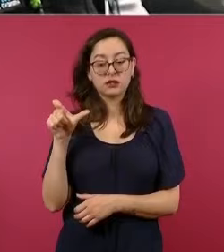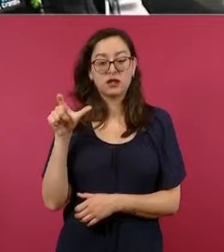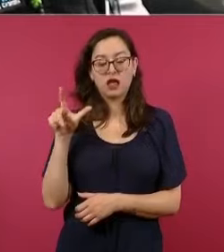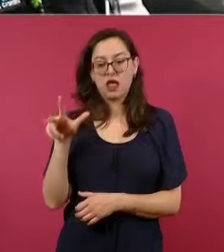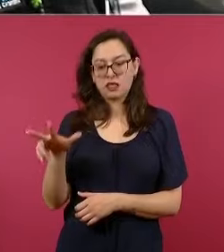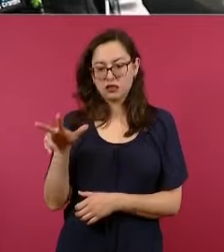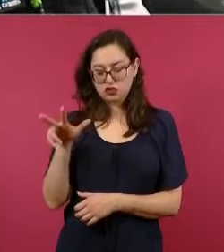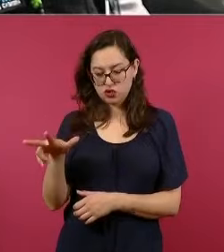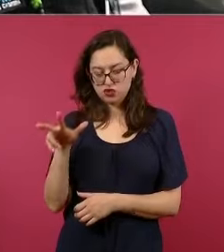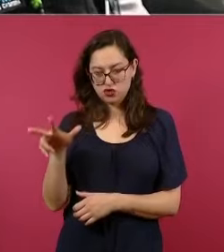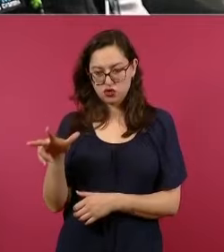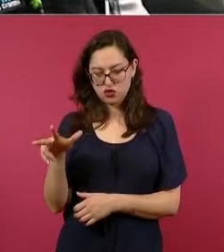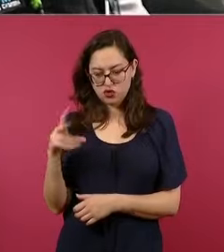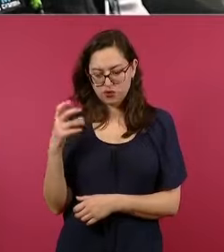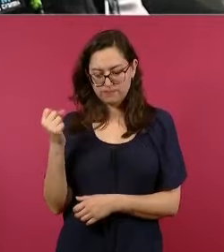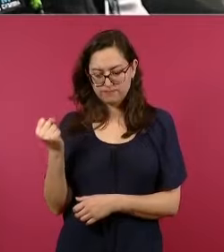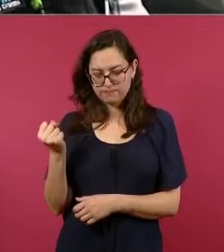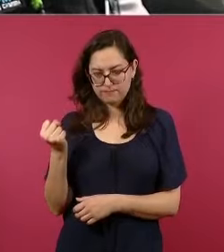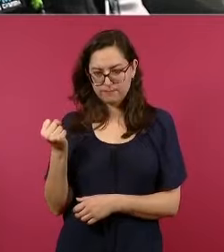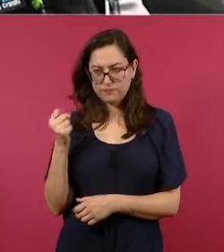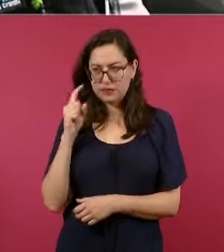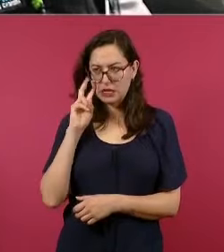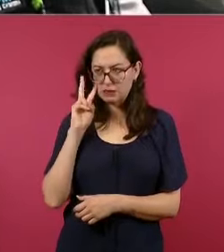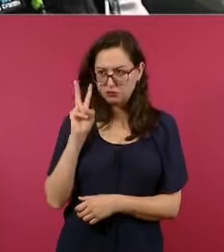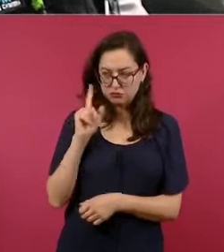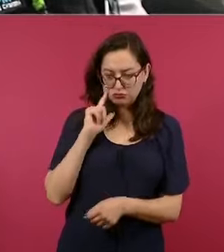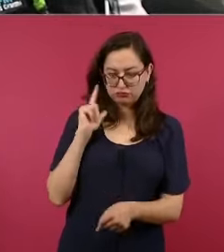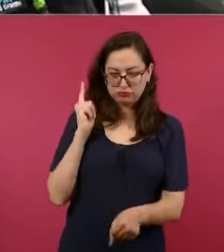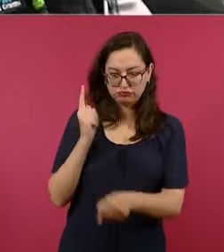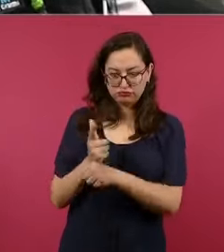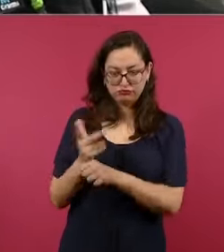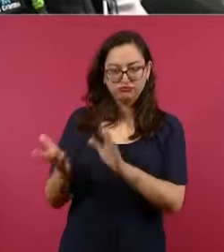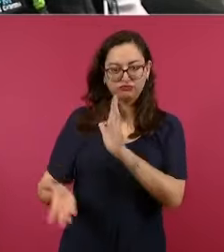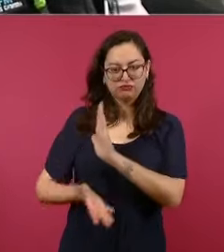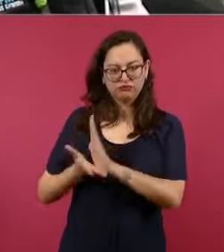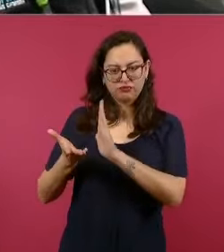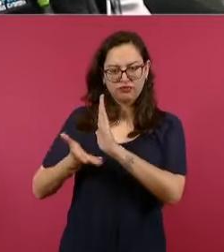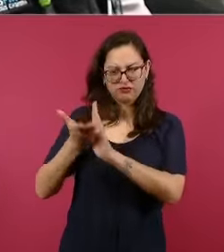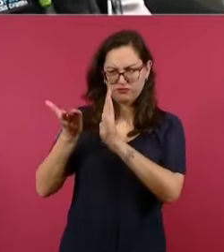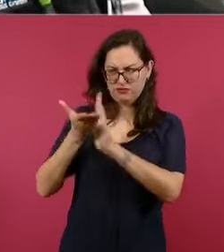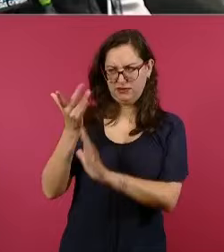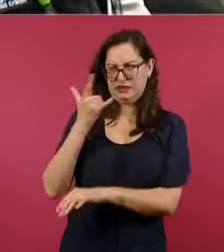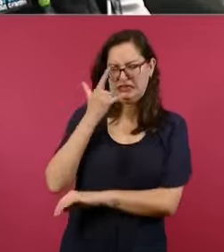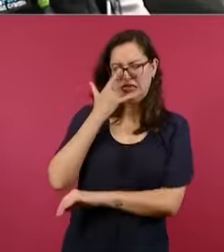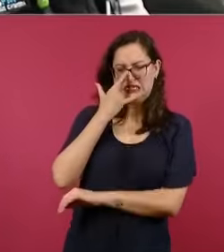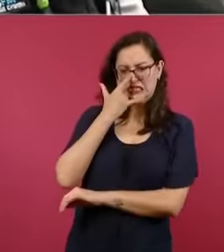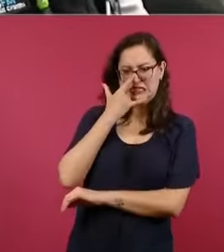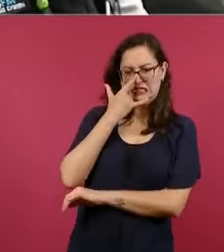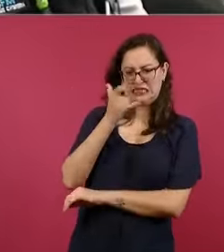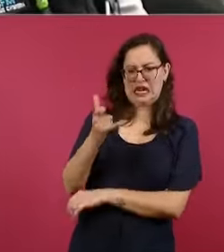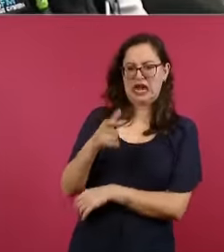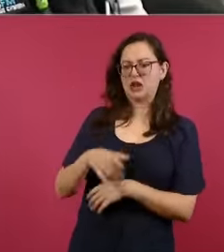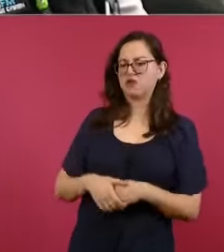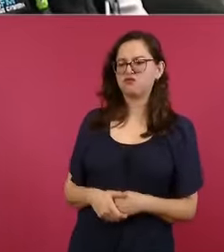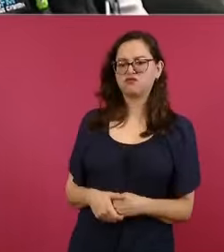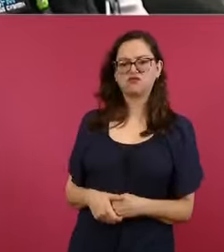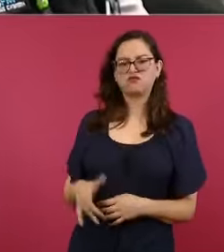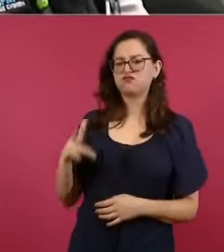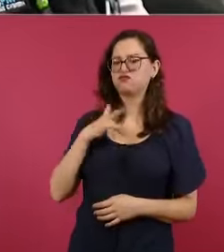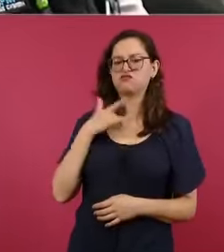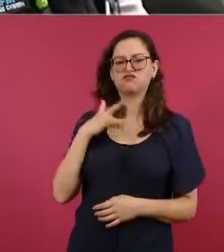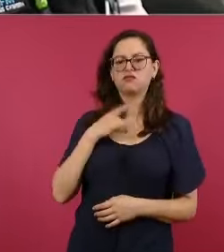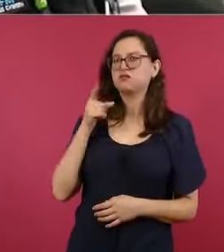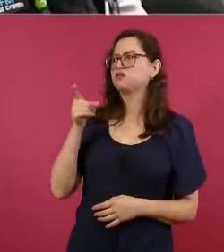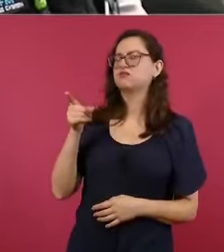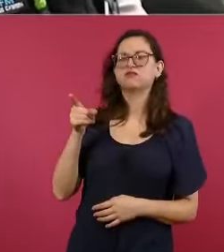que hay una construcción regular una construcción a la que les está haciendo daño